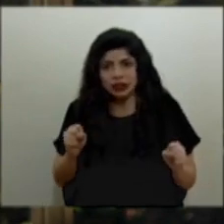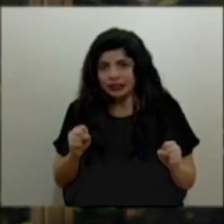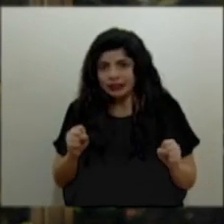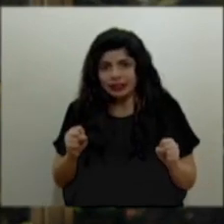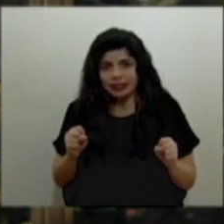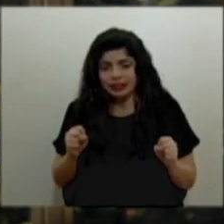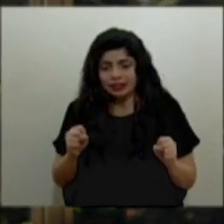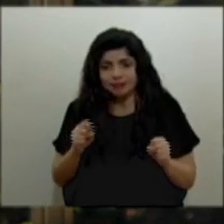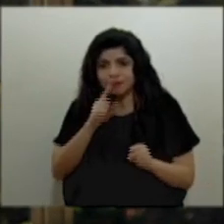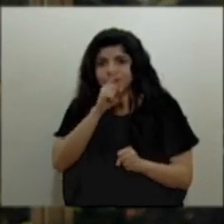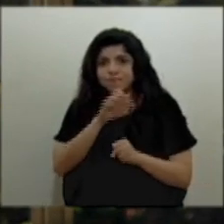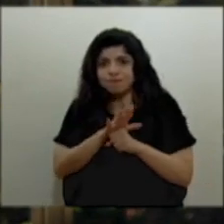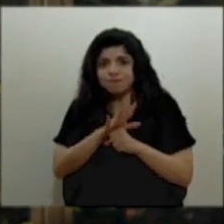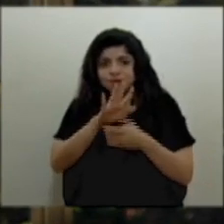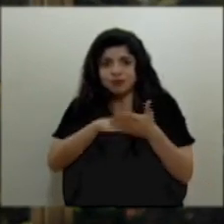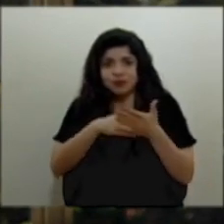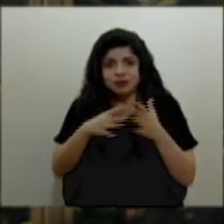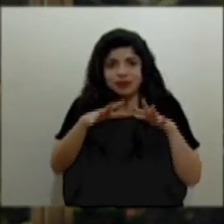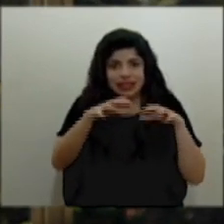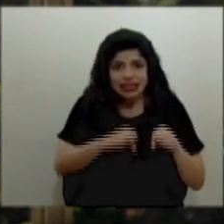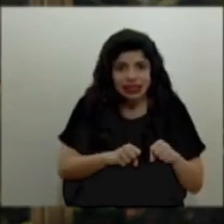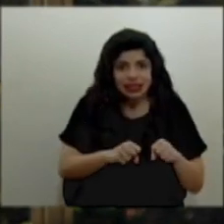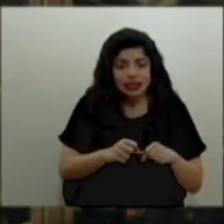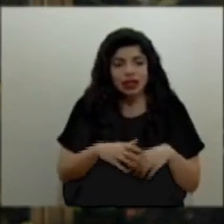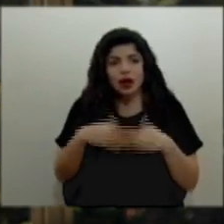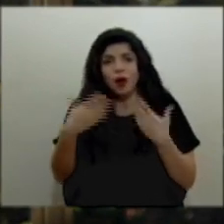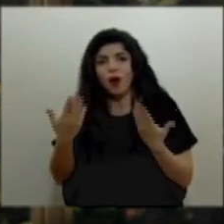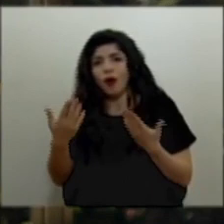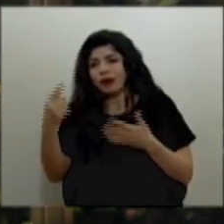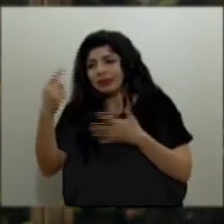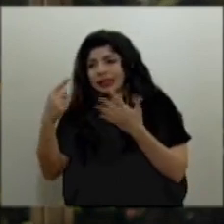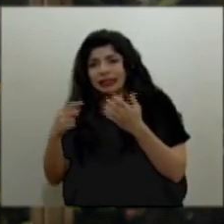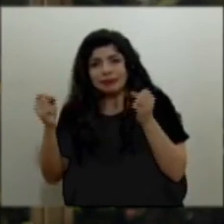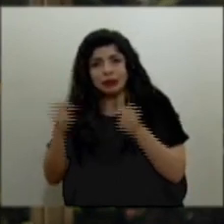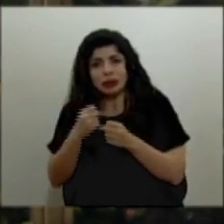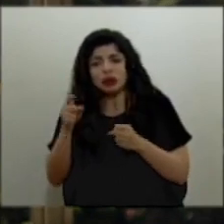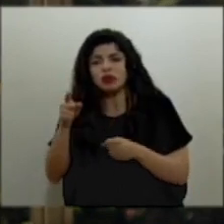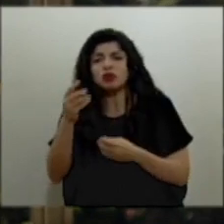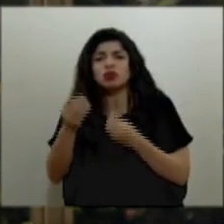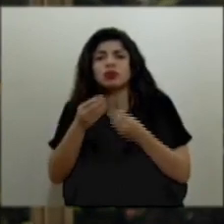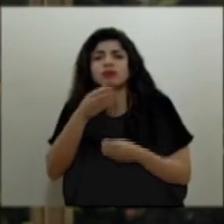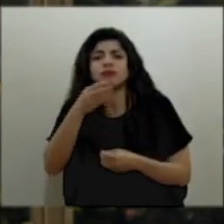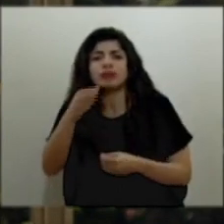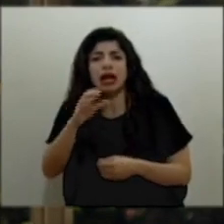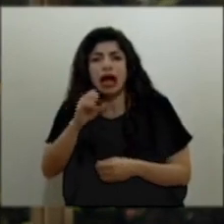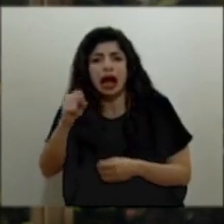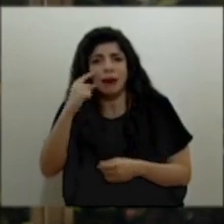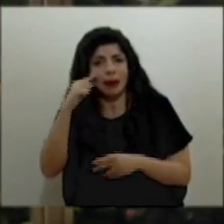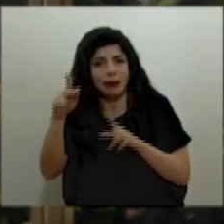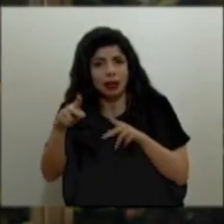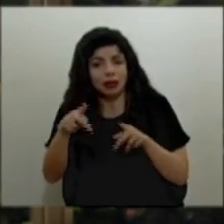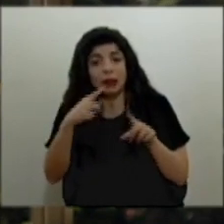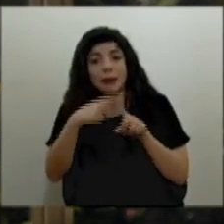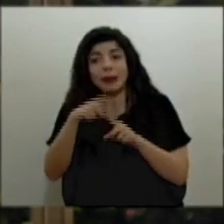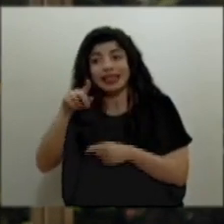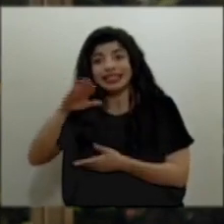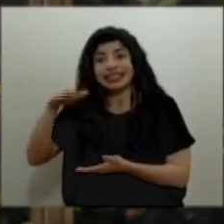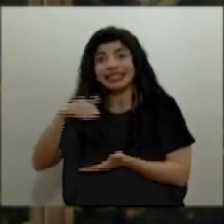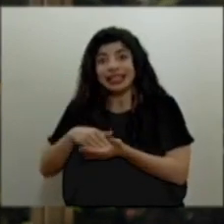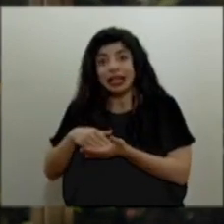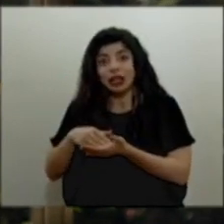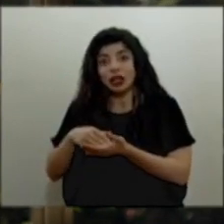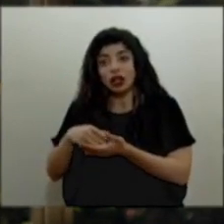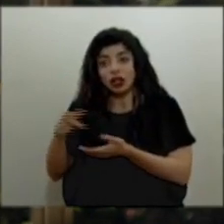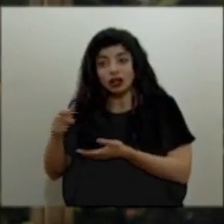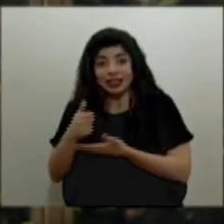prácticamente cumplir horas de citas o etcétera, pero ¿qué recomendación le hace la caja a la gente y también a estos centros que están